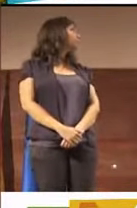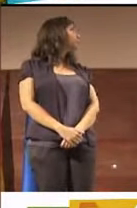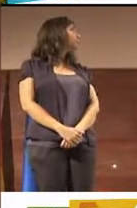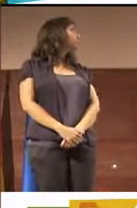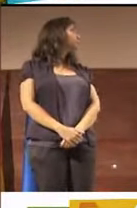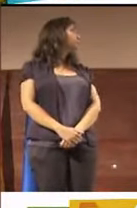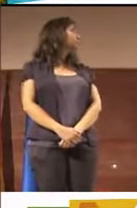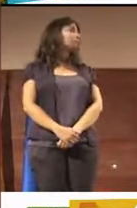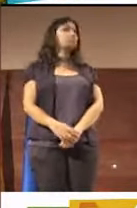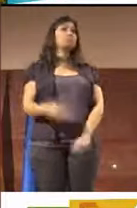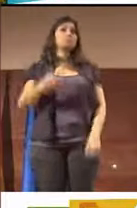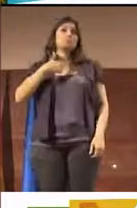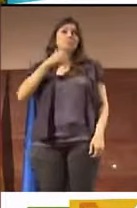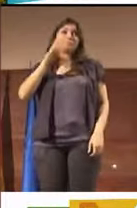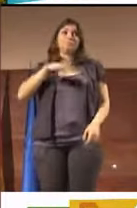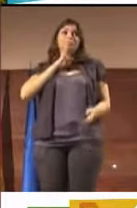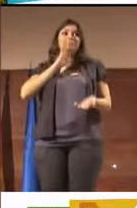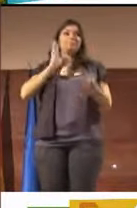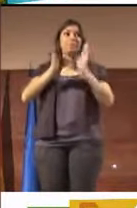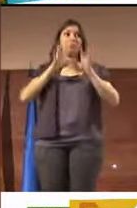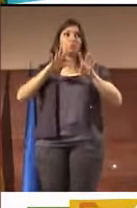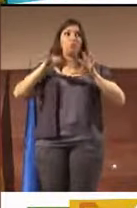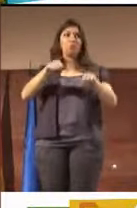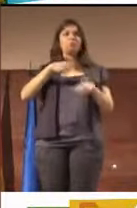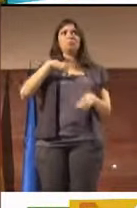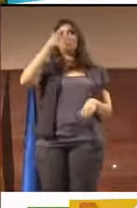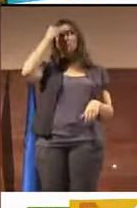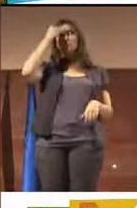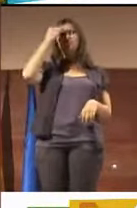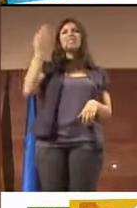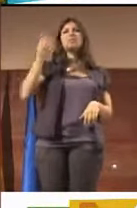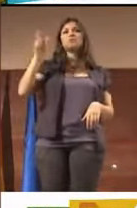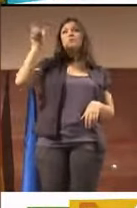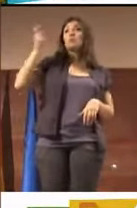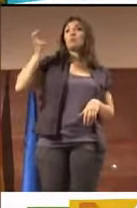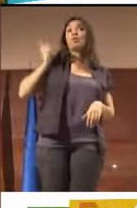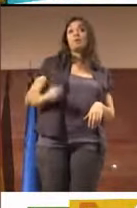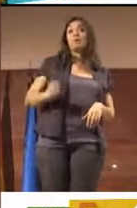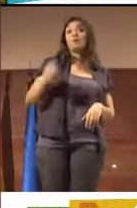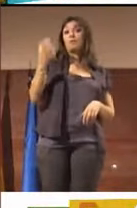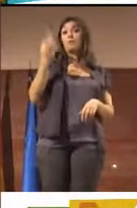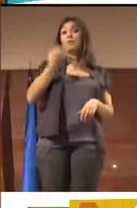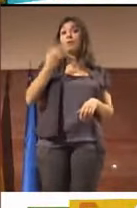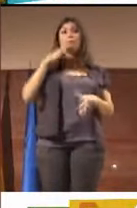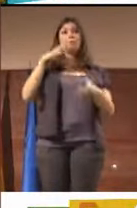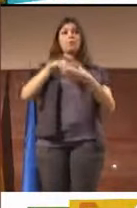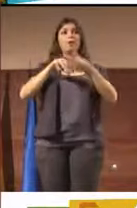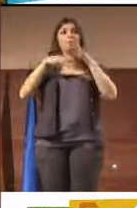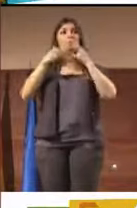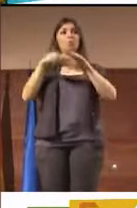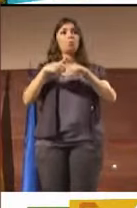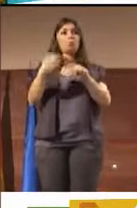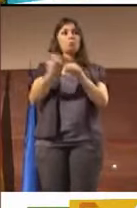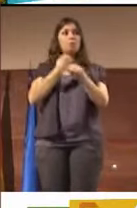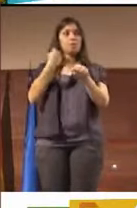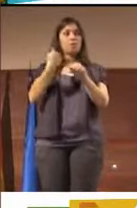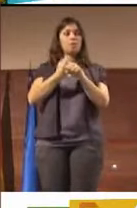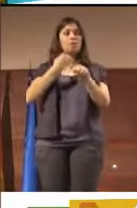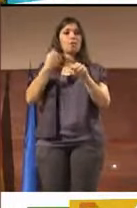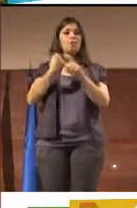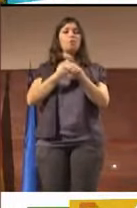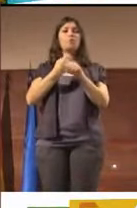Bueno, pues yo soy terapeuta ocupacional y consideramos que es un profesional que debe estar en la adaptación de puestos de trabajo